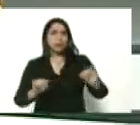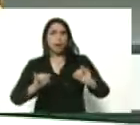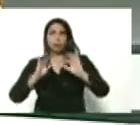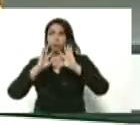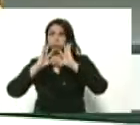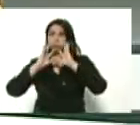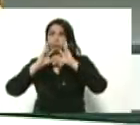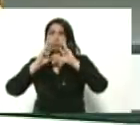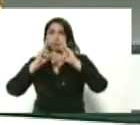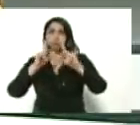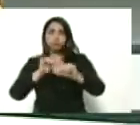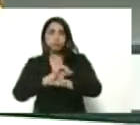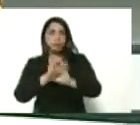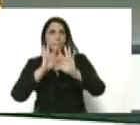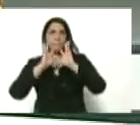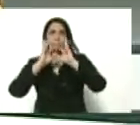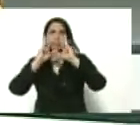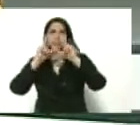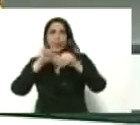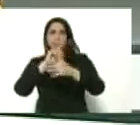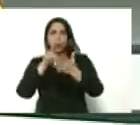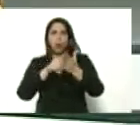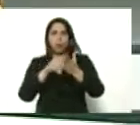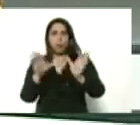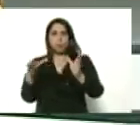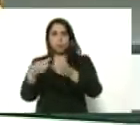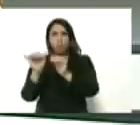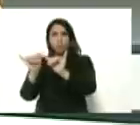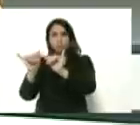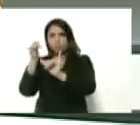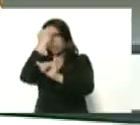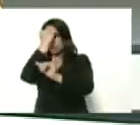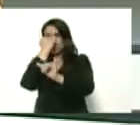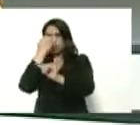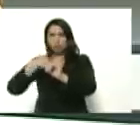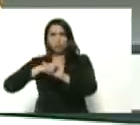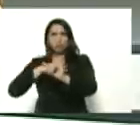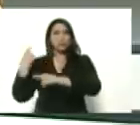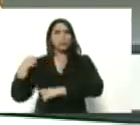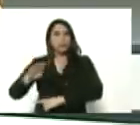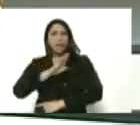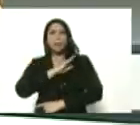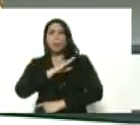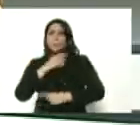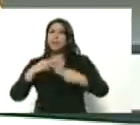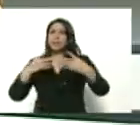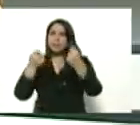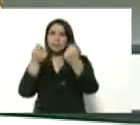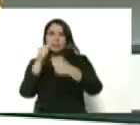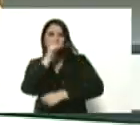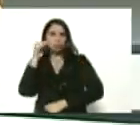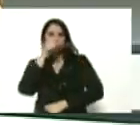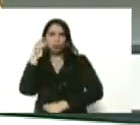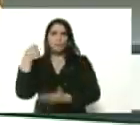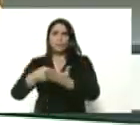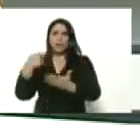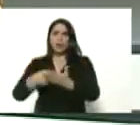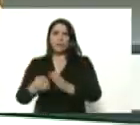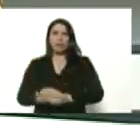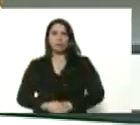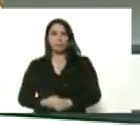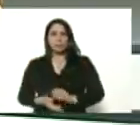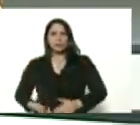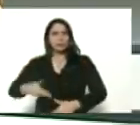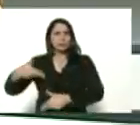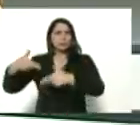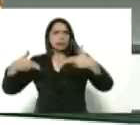convictos y ya están confesos los terroristas. Y tenemos el material, el dinero, la droga que los financiaba, las armas,